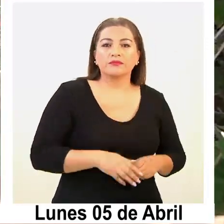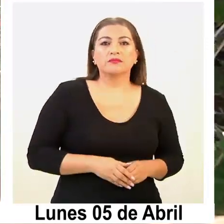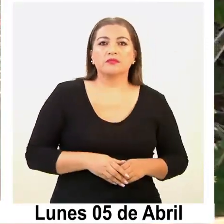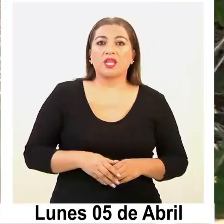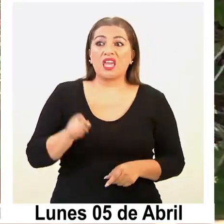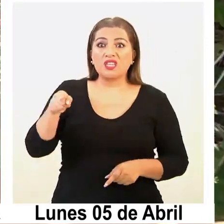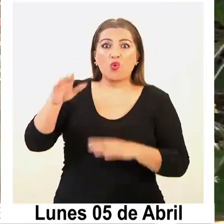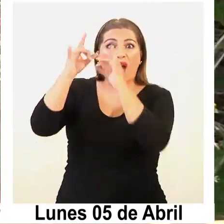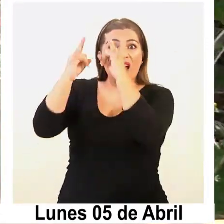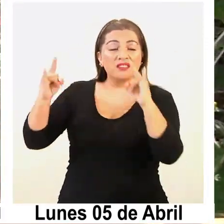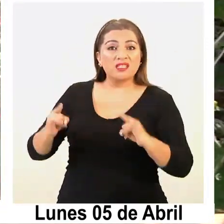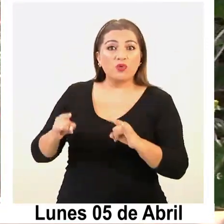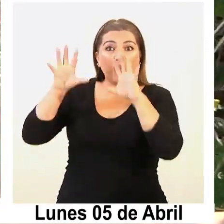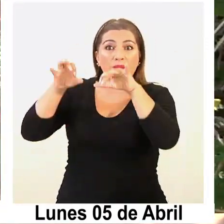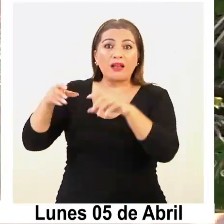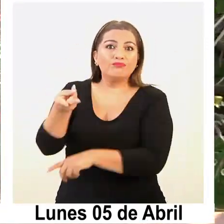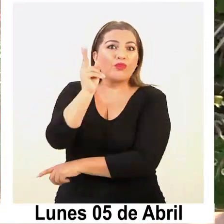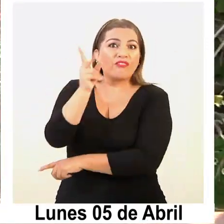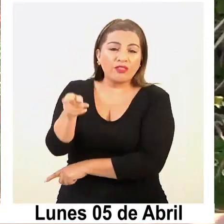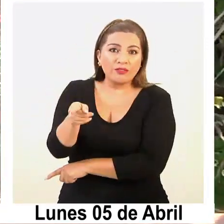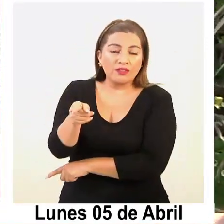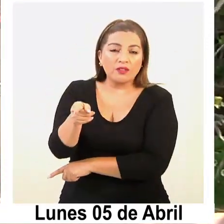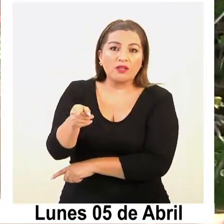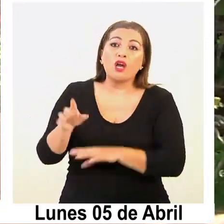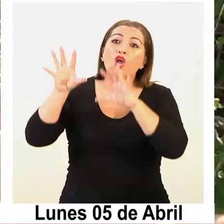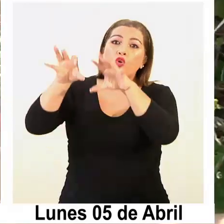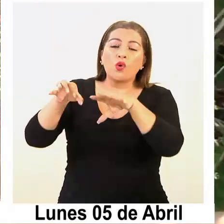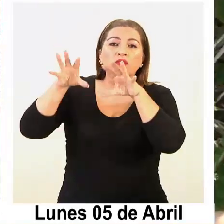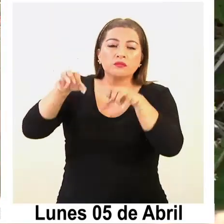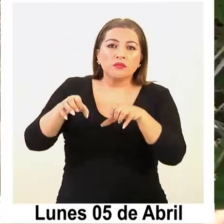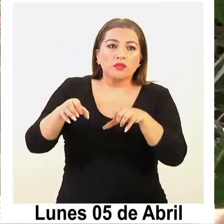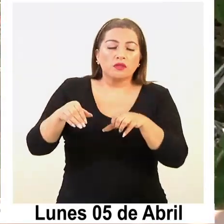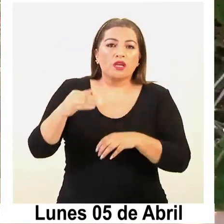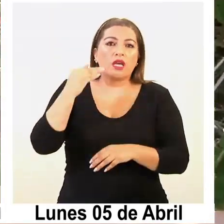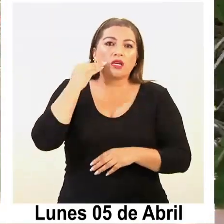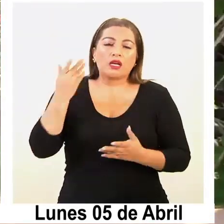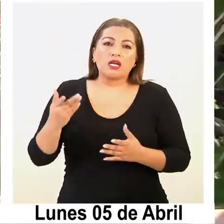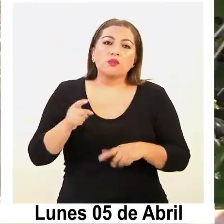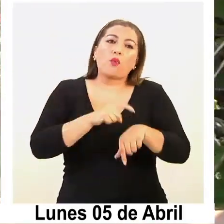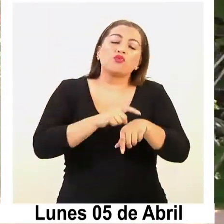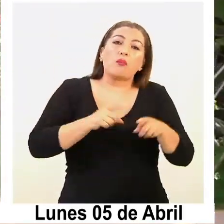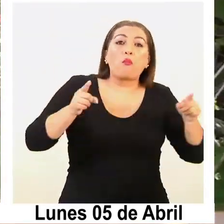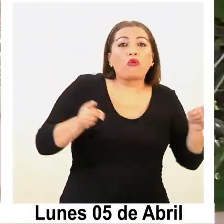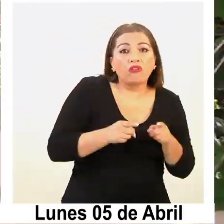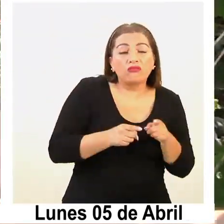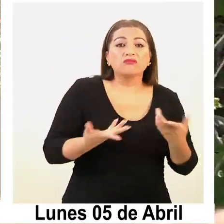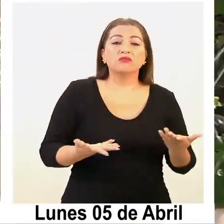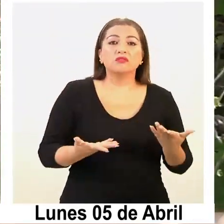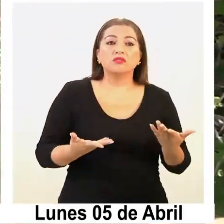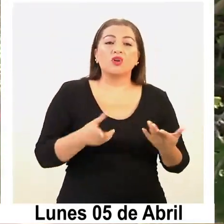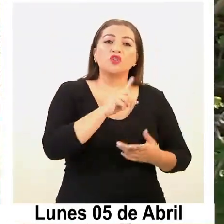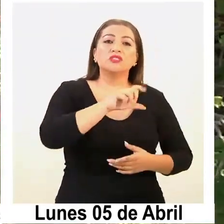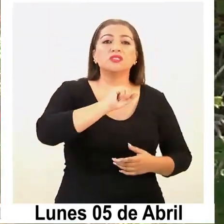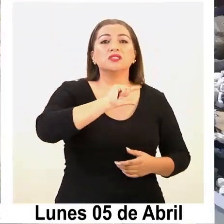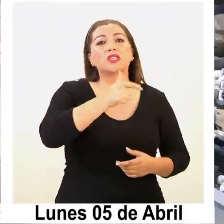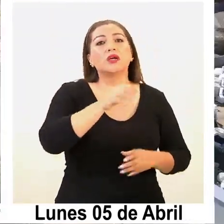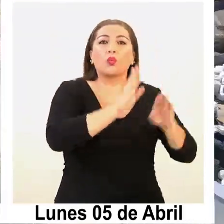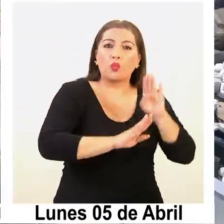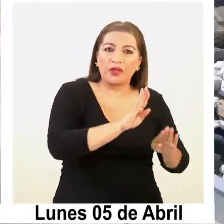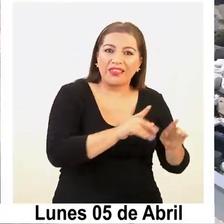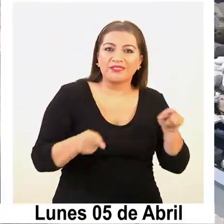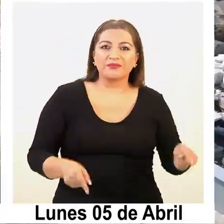porque estaba prohibido en esa época. Entonces los animales llegaban casi de manera temporal y transitoria llegaban acá.